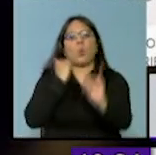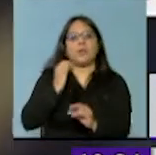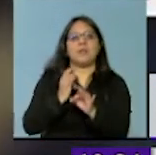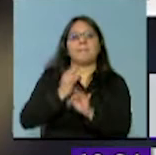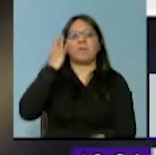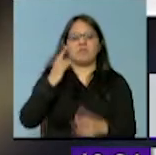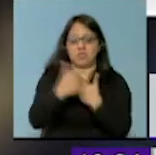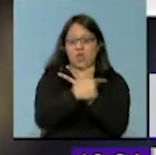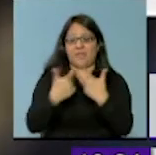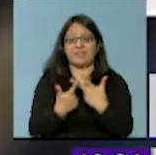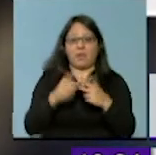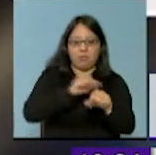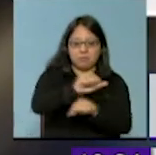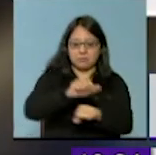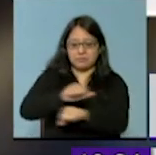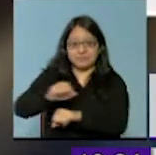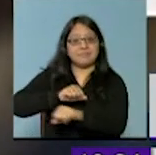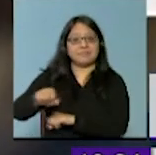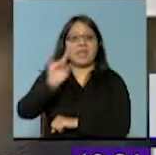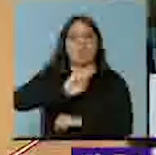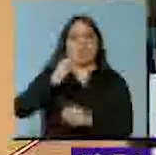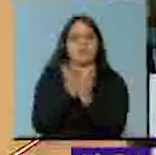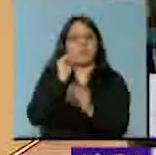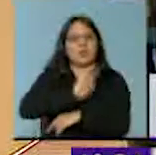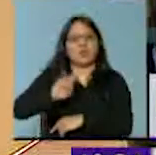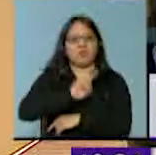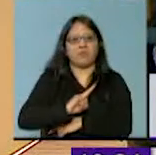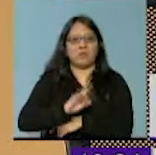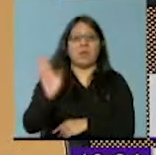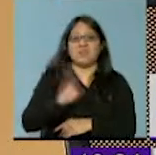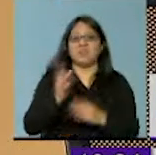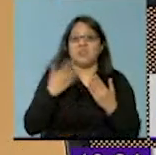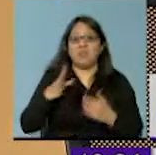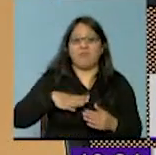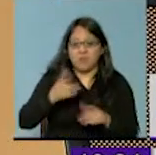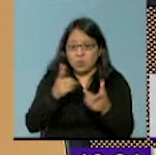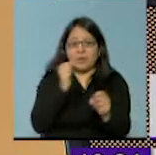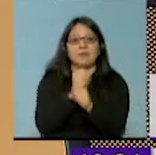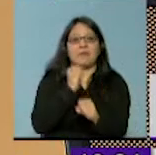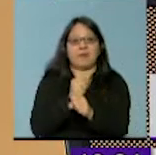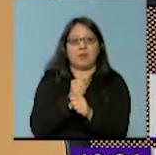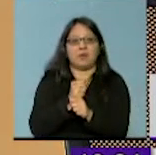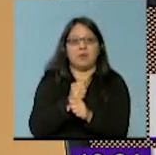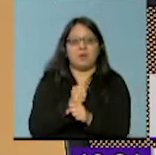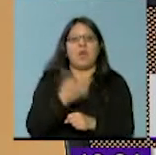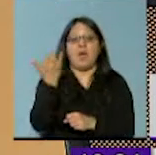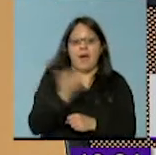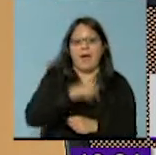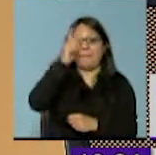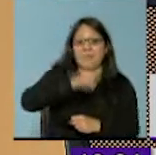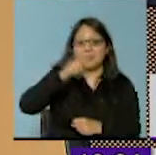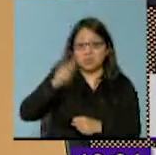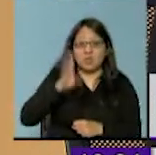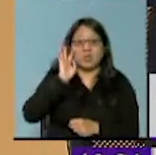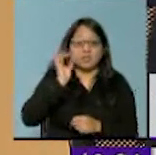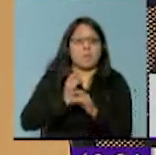o que han recibido tecnicatura, licenciatura, doctorado y no consiguen trabajo. Hay gente que tiene oficios, que no tiene trabajo. A